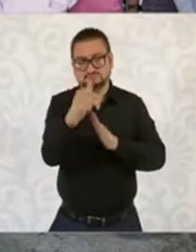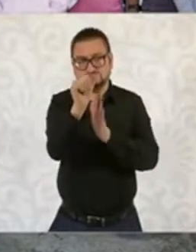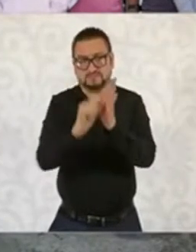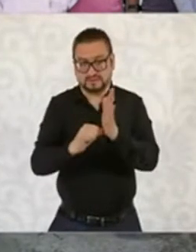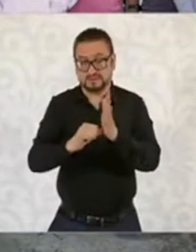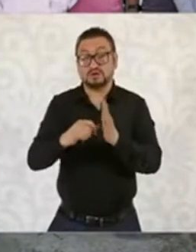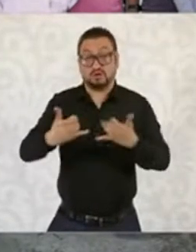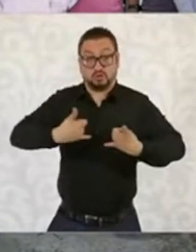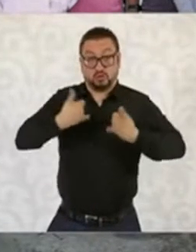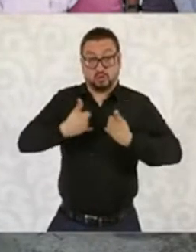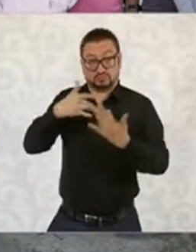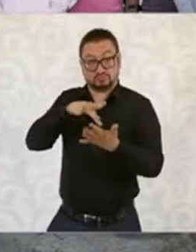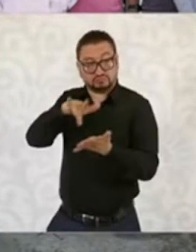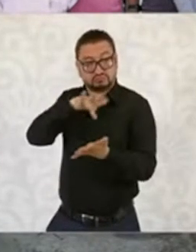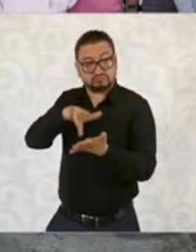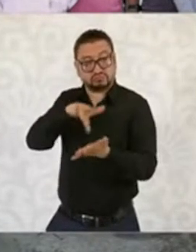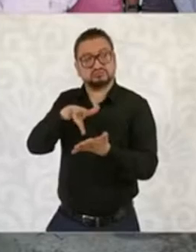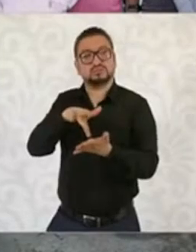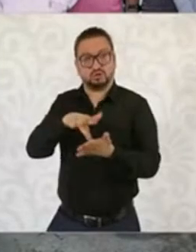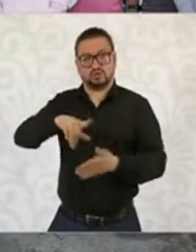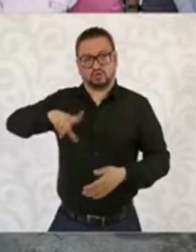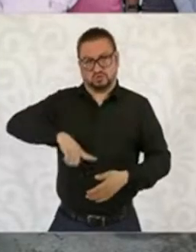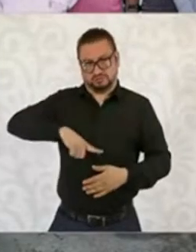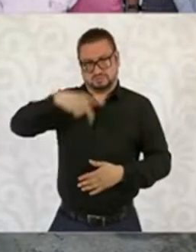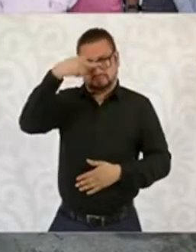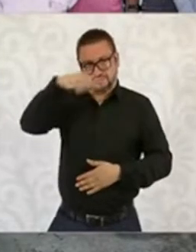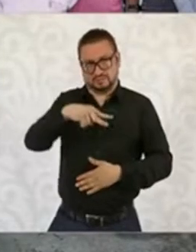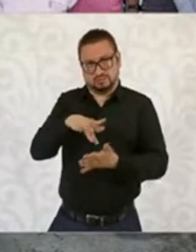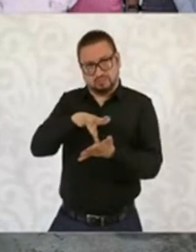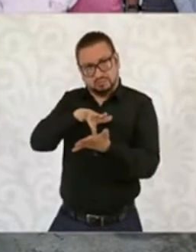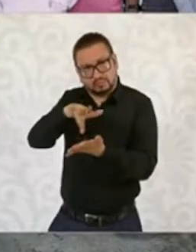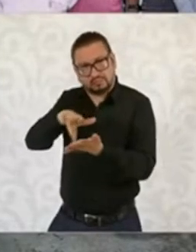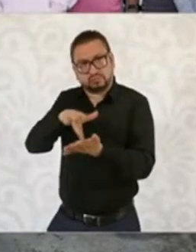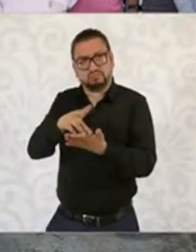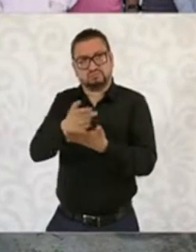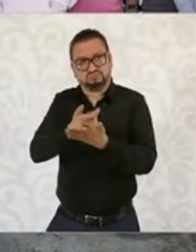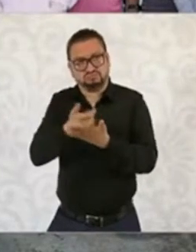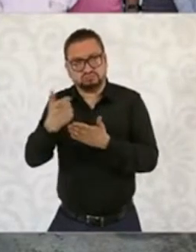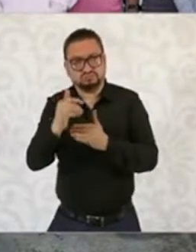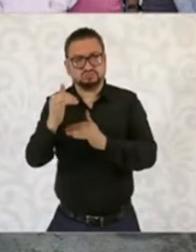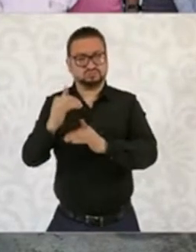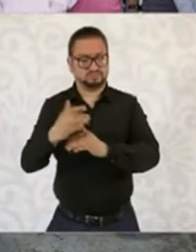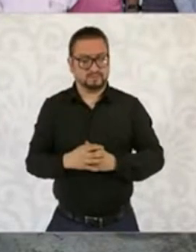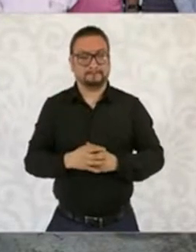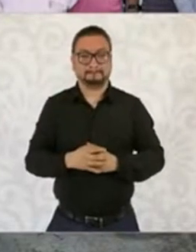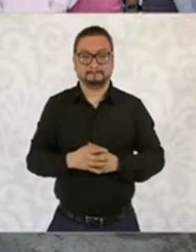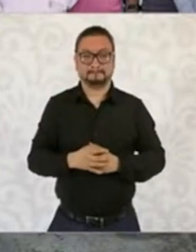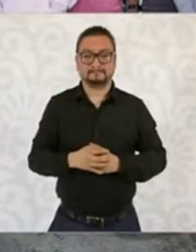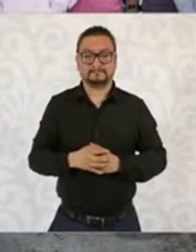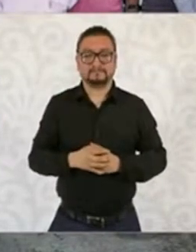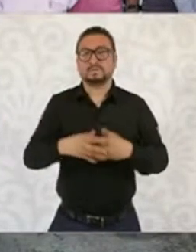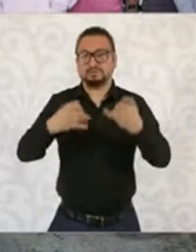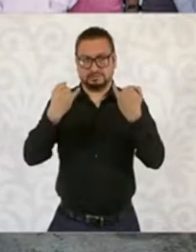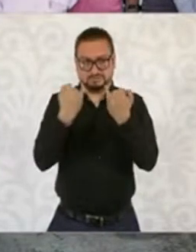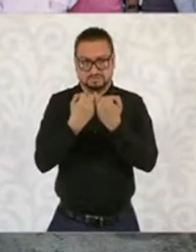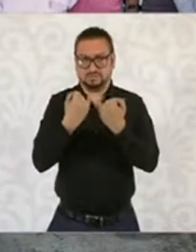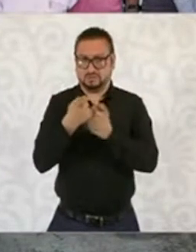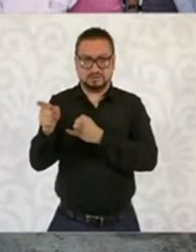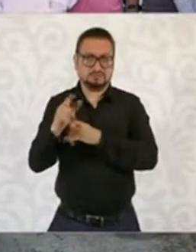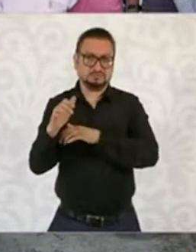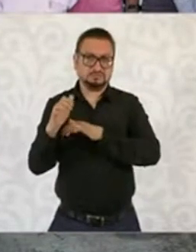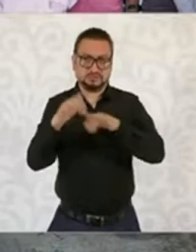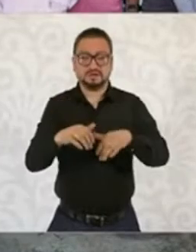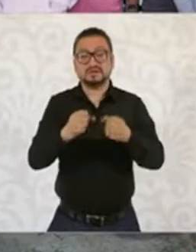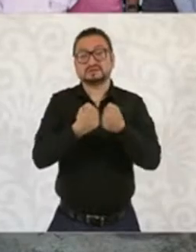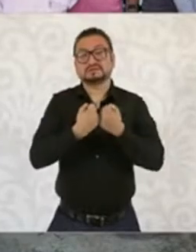jóvenes reciben, así también por parte del Gobierno de México, un salario mínimo, además de su incorporación al